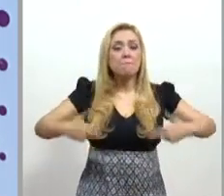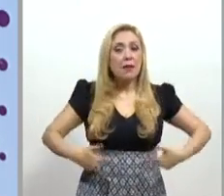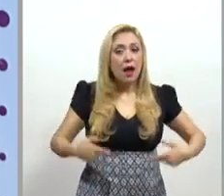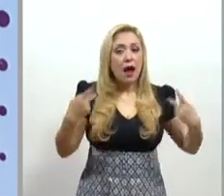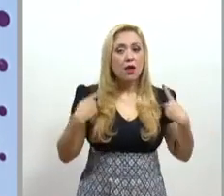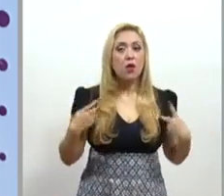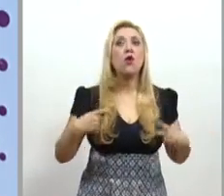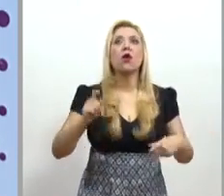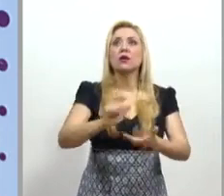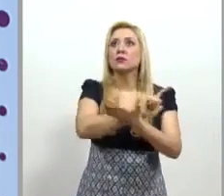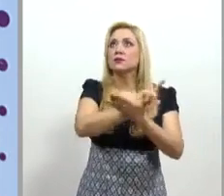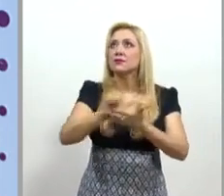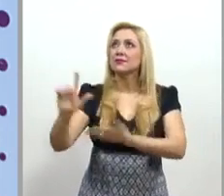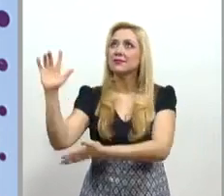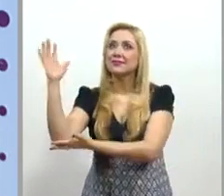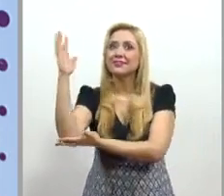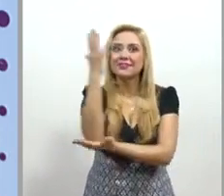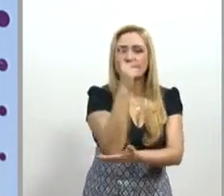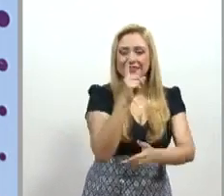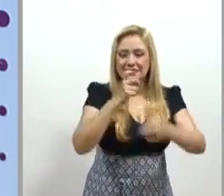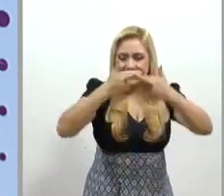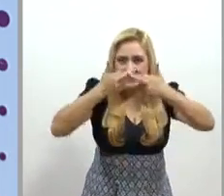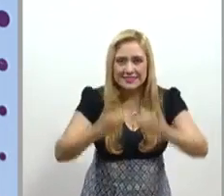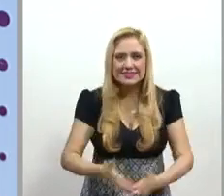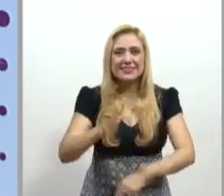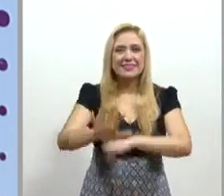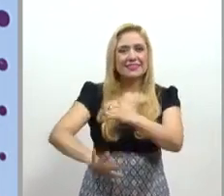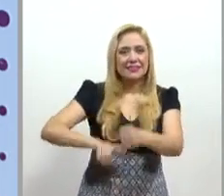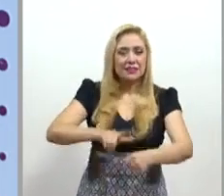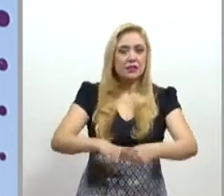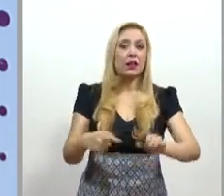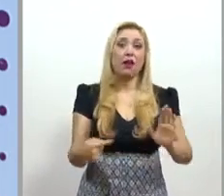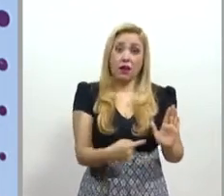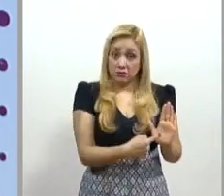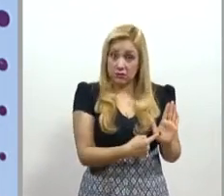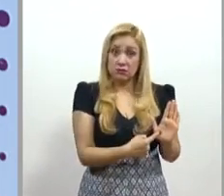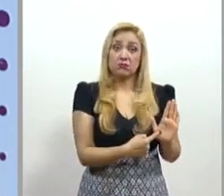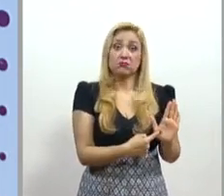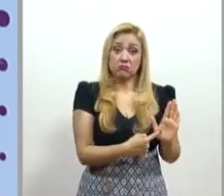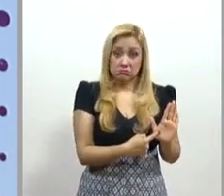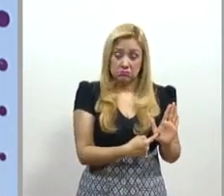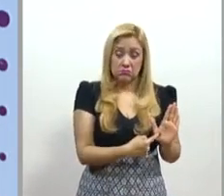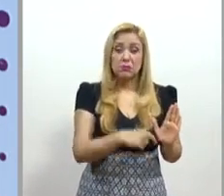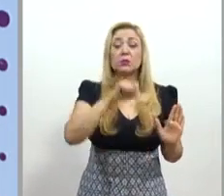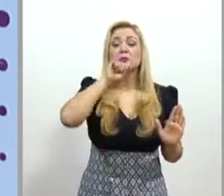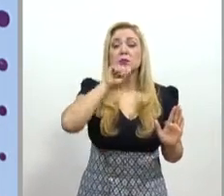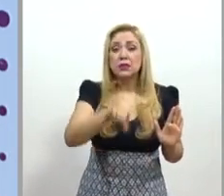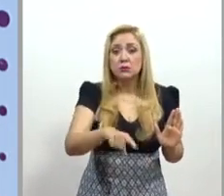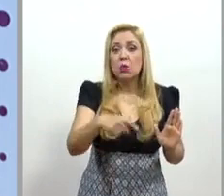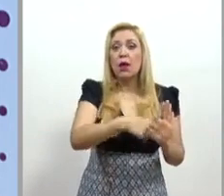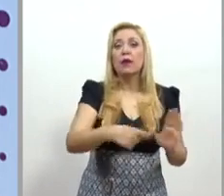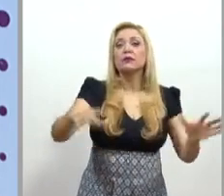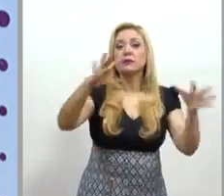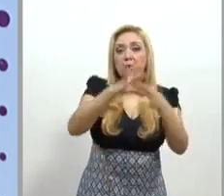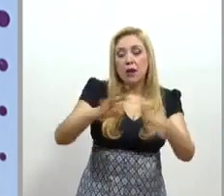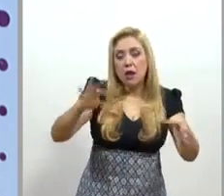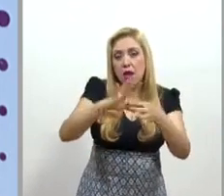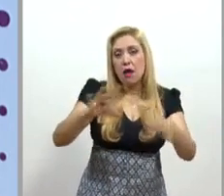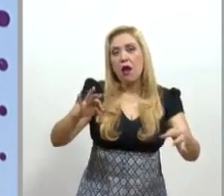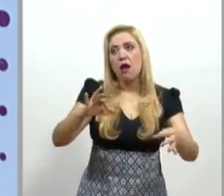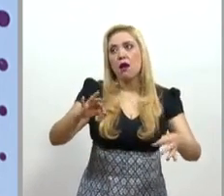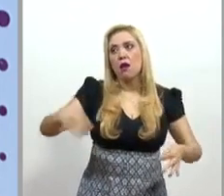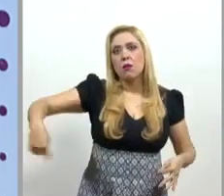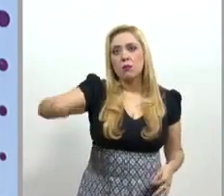no es solamente la proclamación de un derecho humano, sino que también tiene un contenido donde se dice que quien haga un